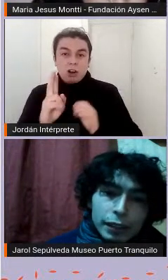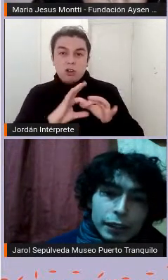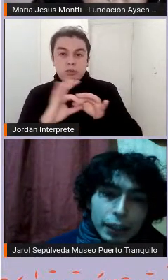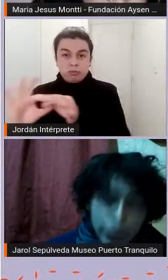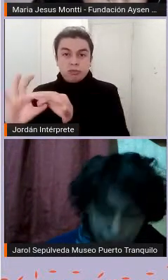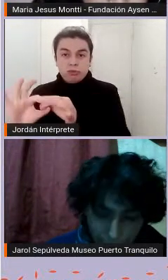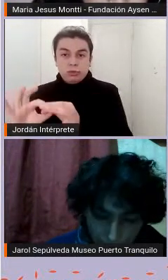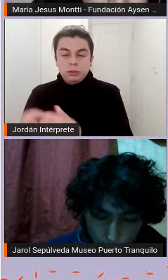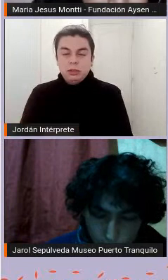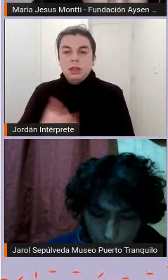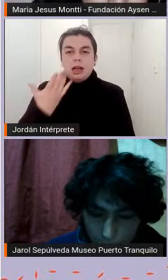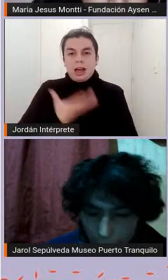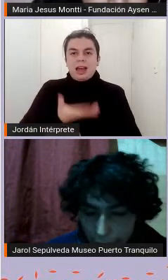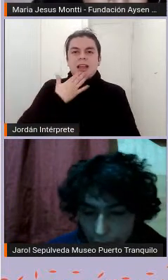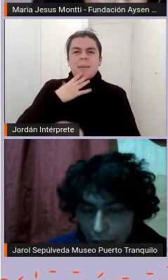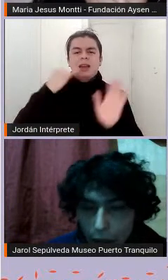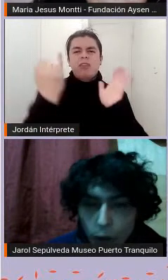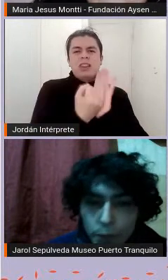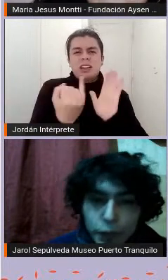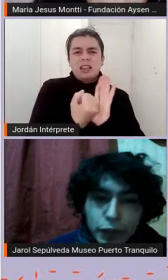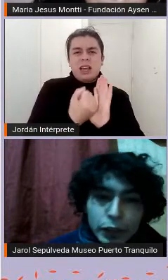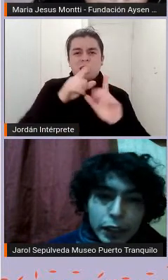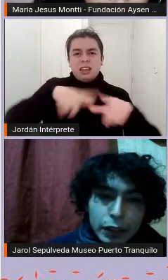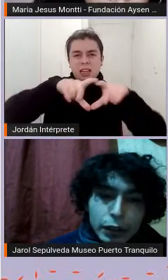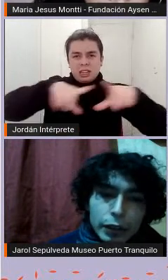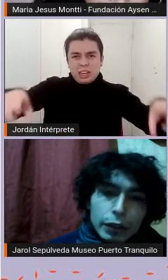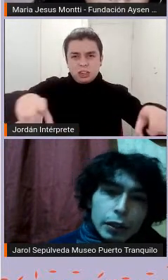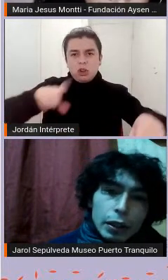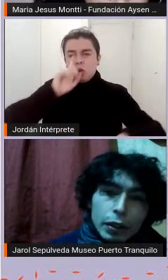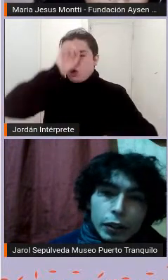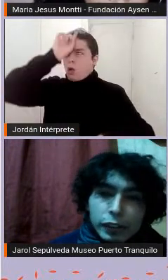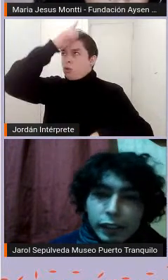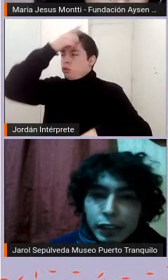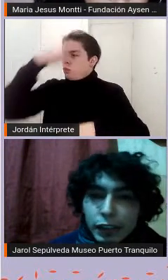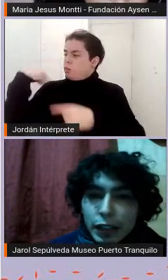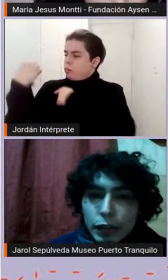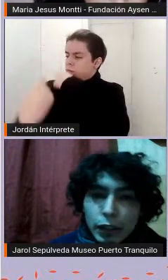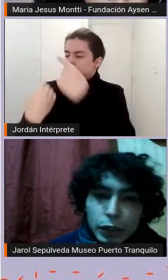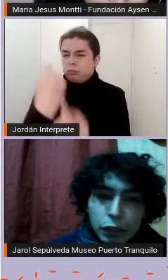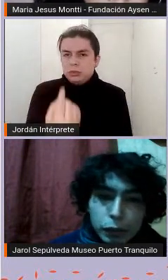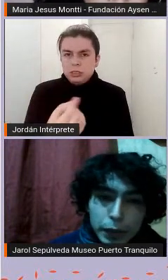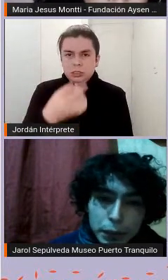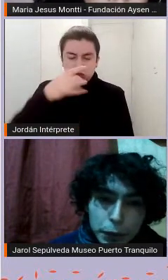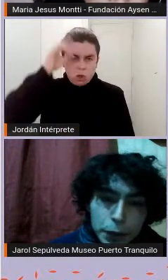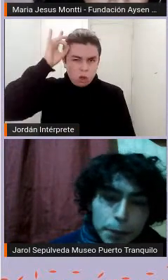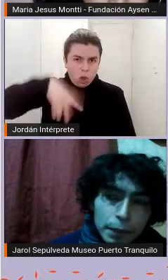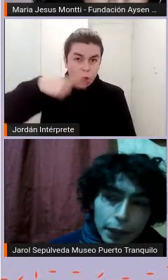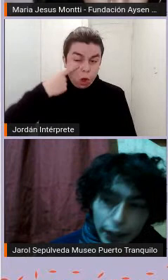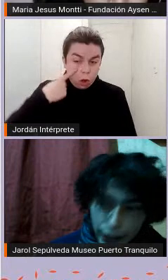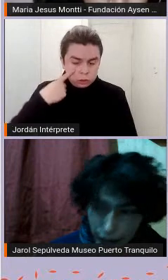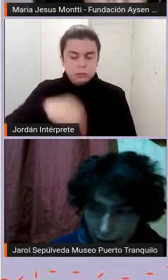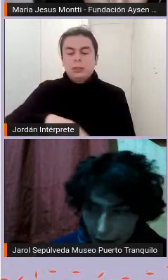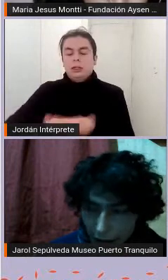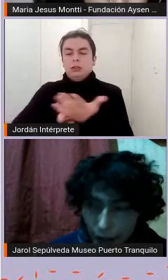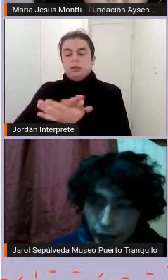costumbres y saberes. Una localidad o un pueblo que no conserva o valora su patrimonio